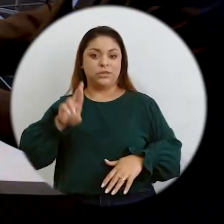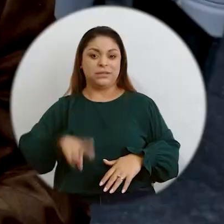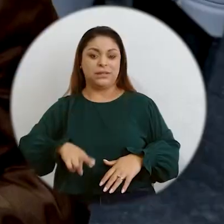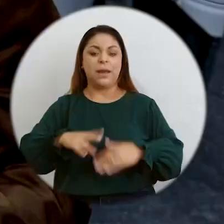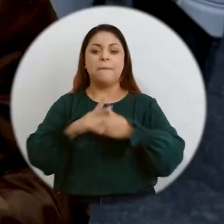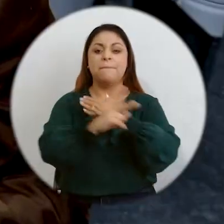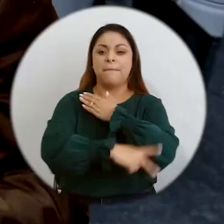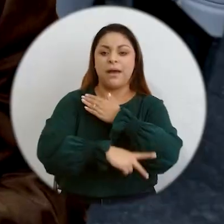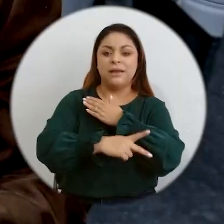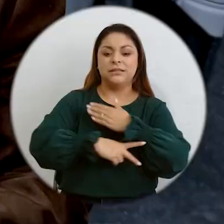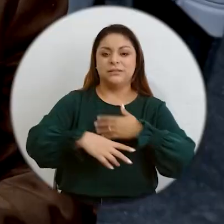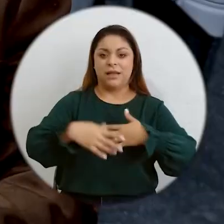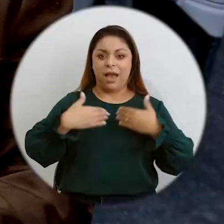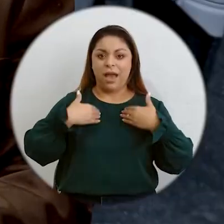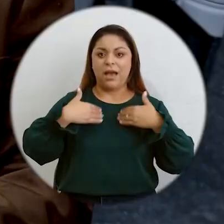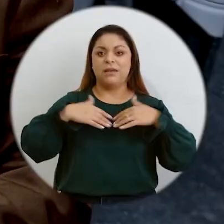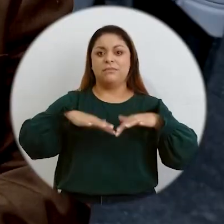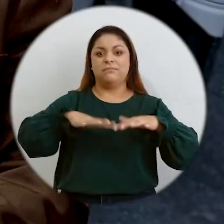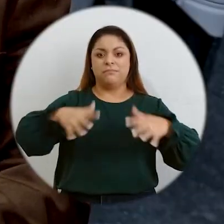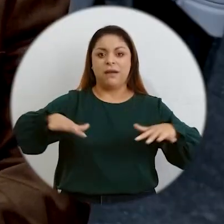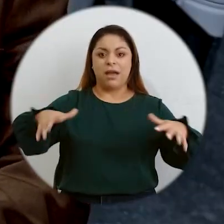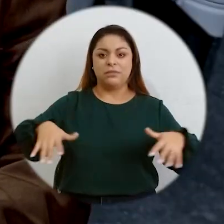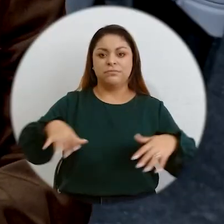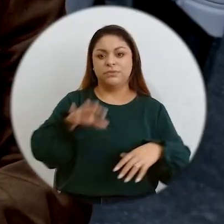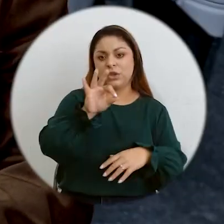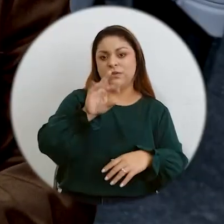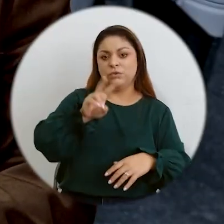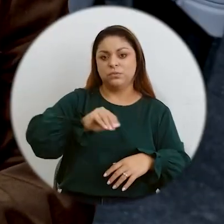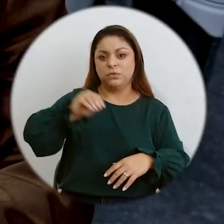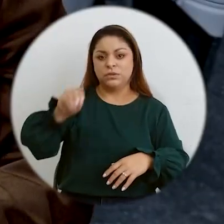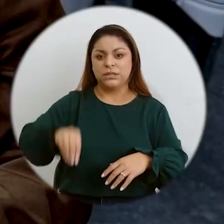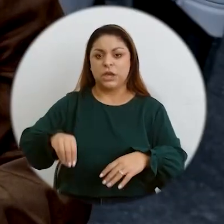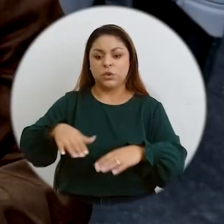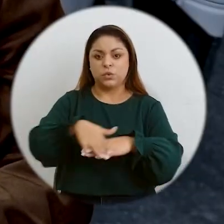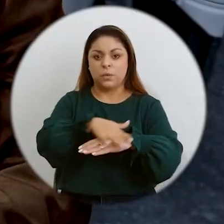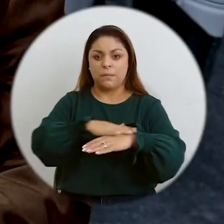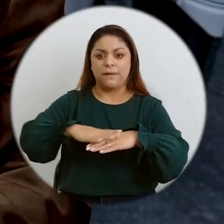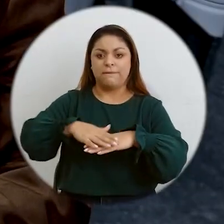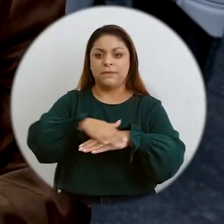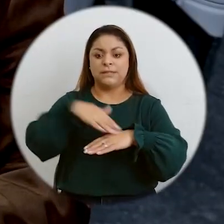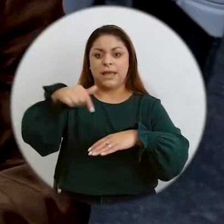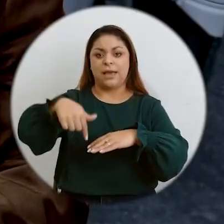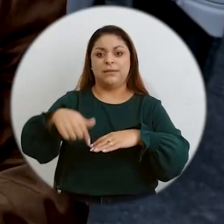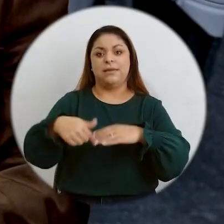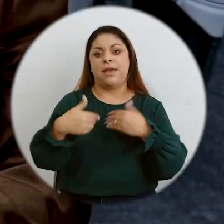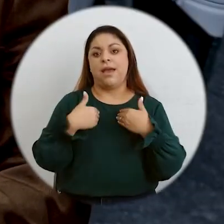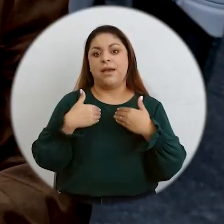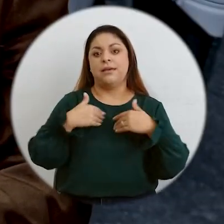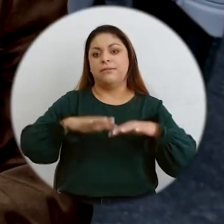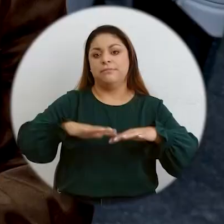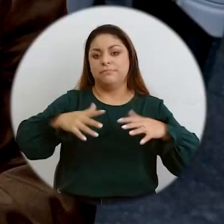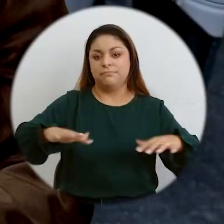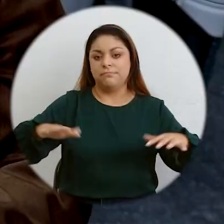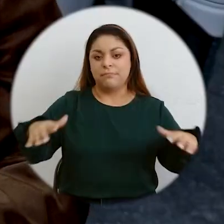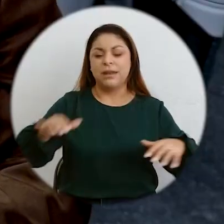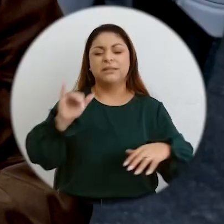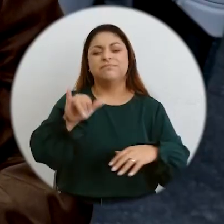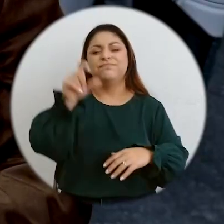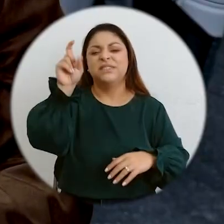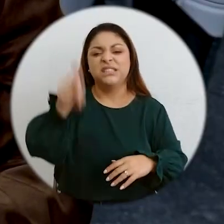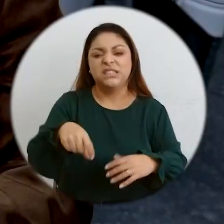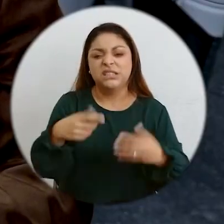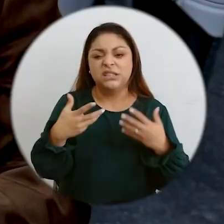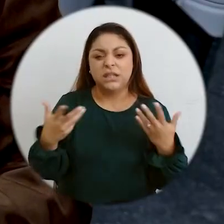un país de mar. El 92% de la superficie de este país es mar. Sí. Es